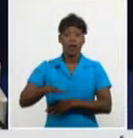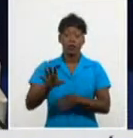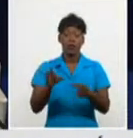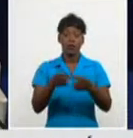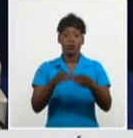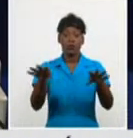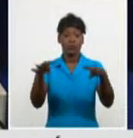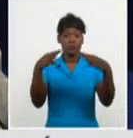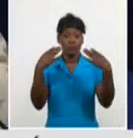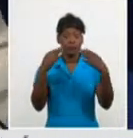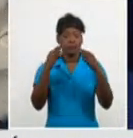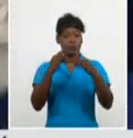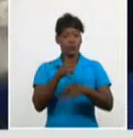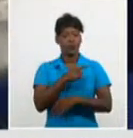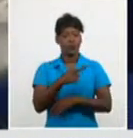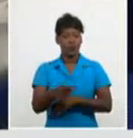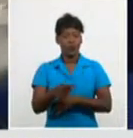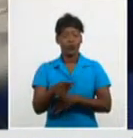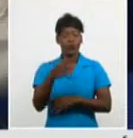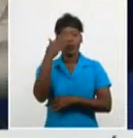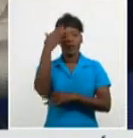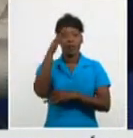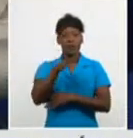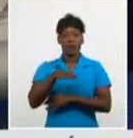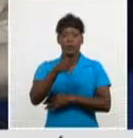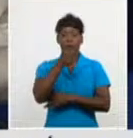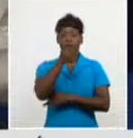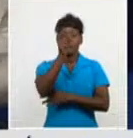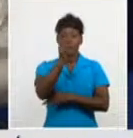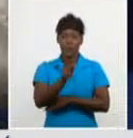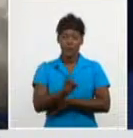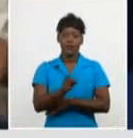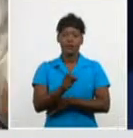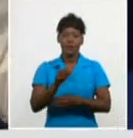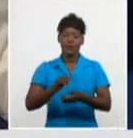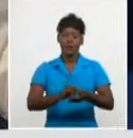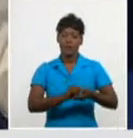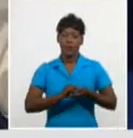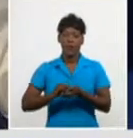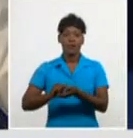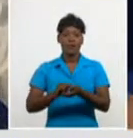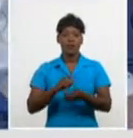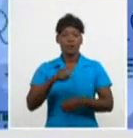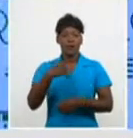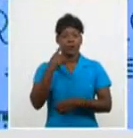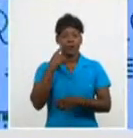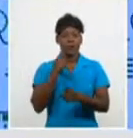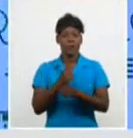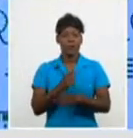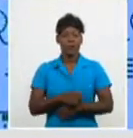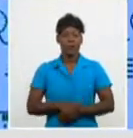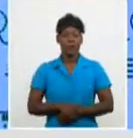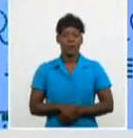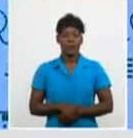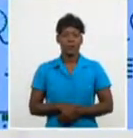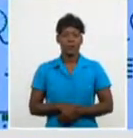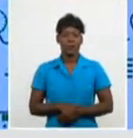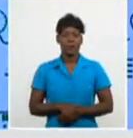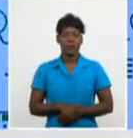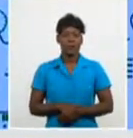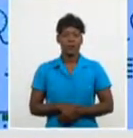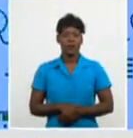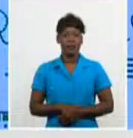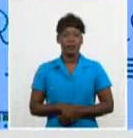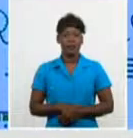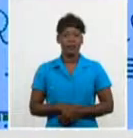todas las personas que nos siguen, muchas gracias a Gisela que nos acompaña y nos vemos mañana. El agradecimiento para usted, doctor, y por supuesto para